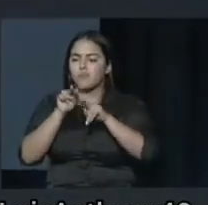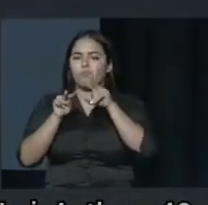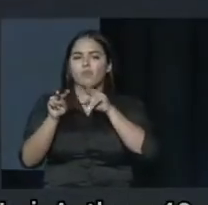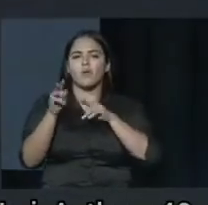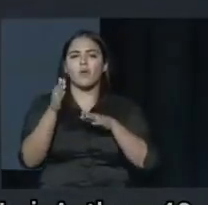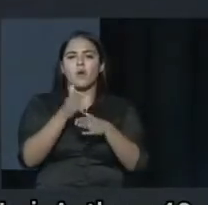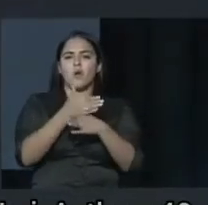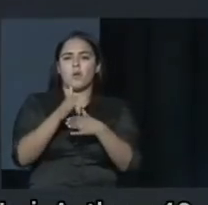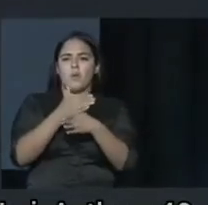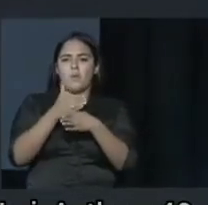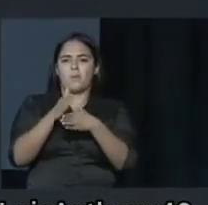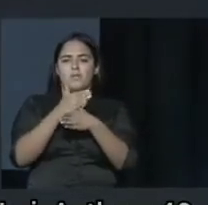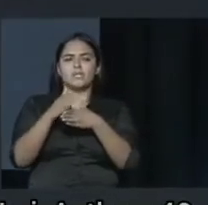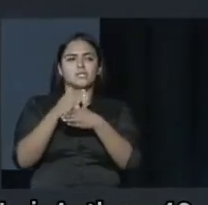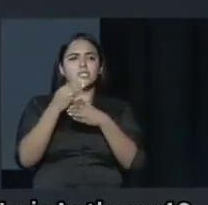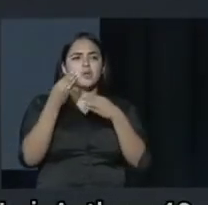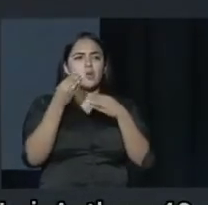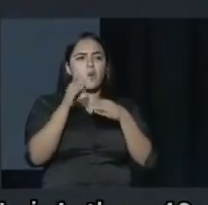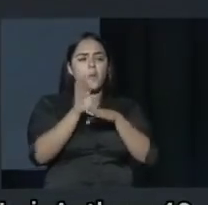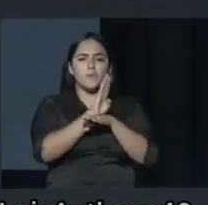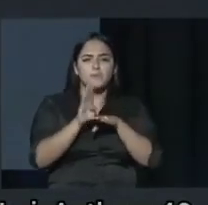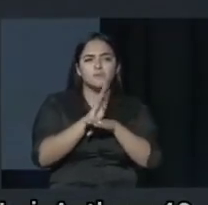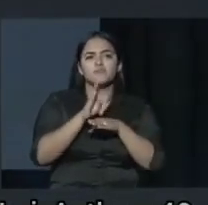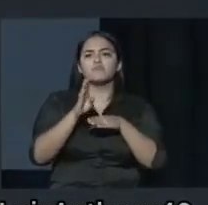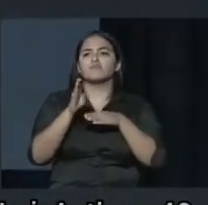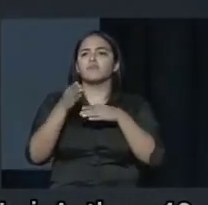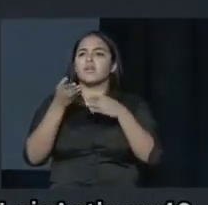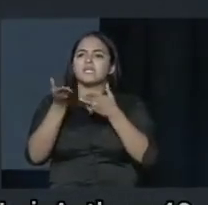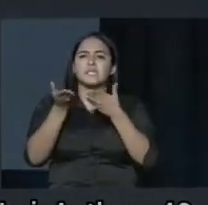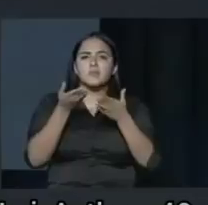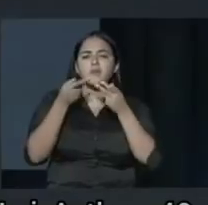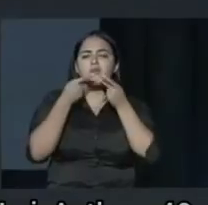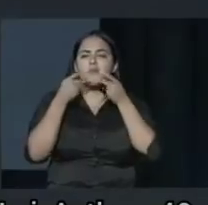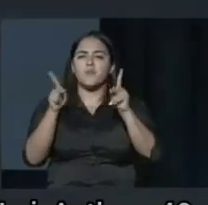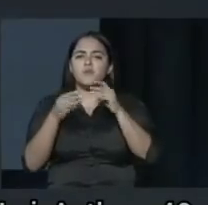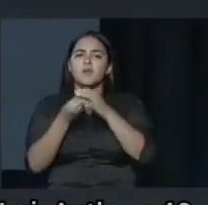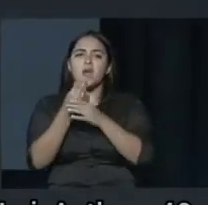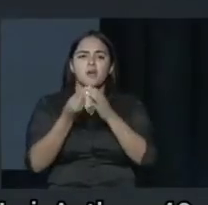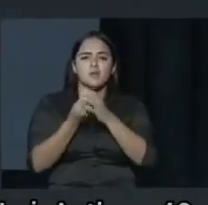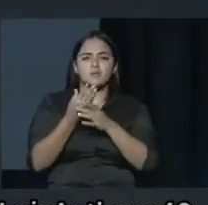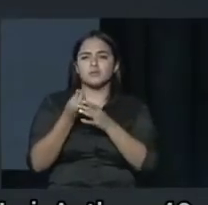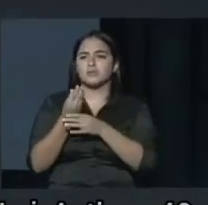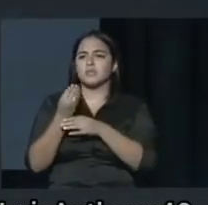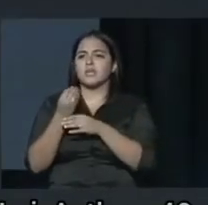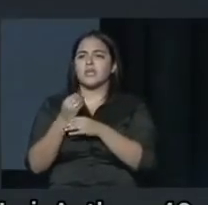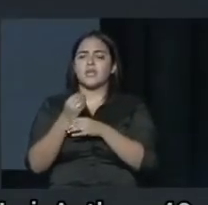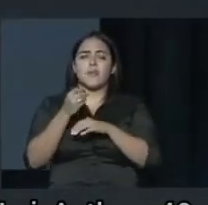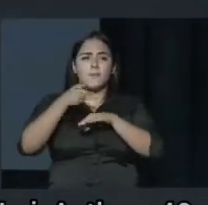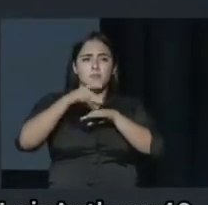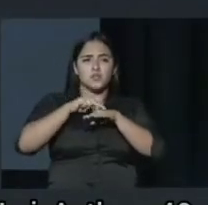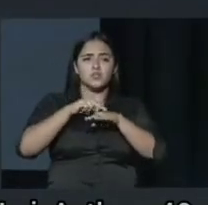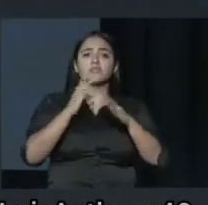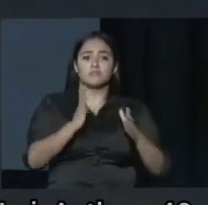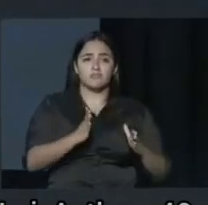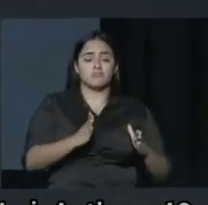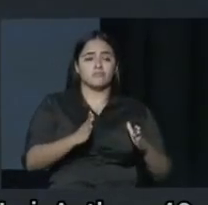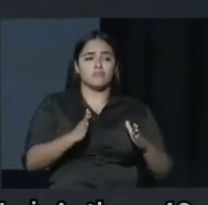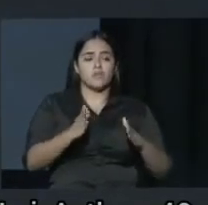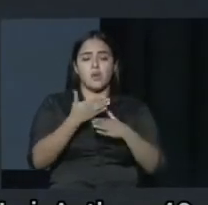compartido con comerciantes, agricultores, servidores públicos, funcionarios electos y miles de puertorriqueños que han dicho